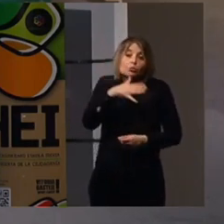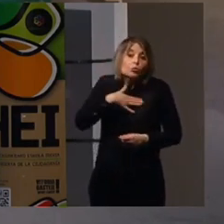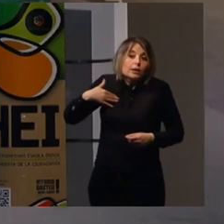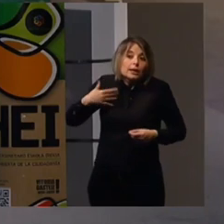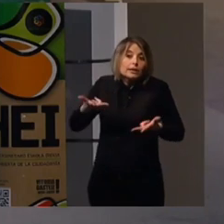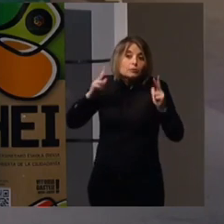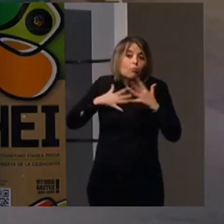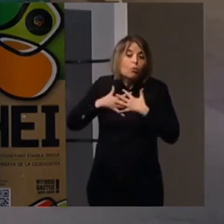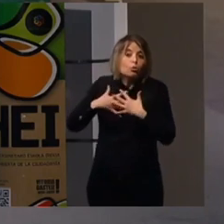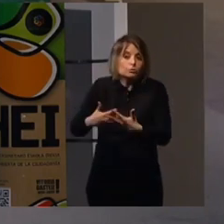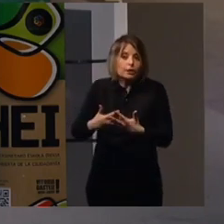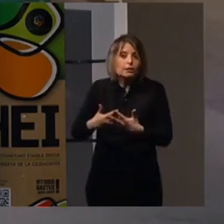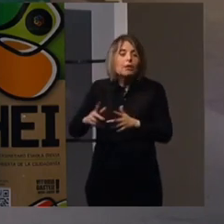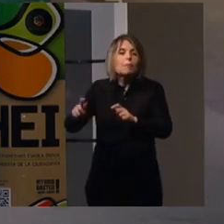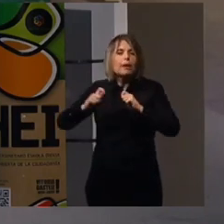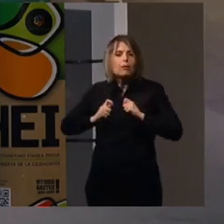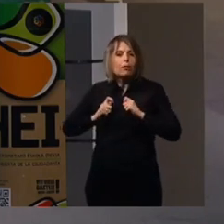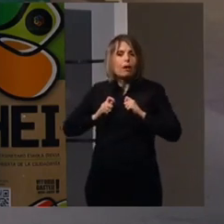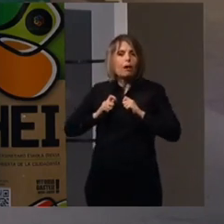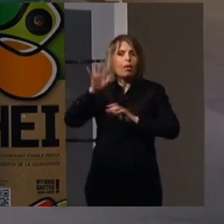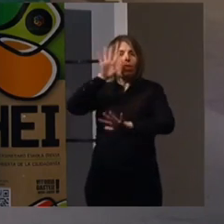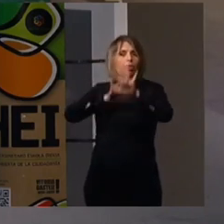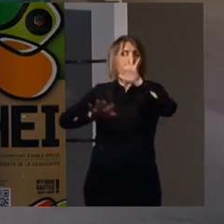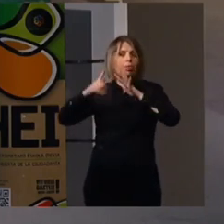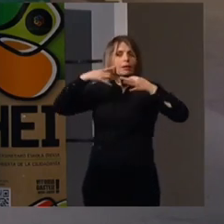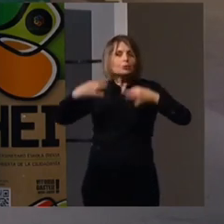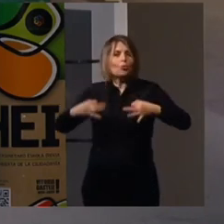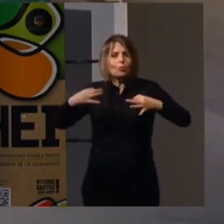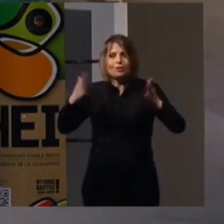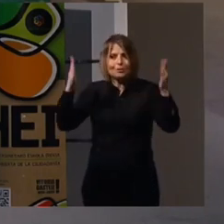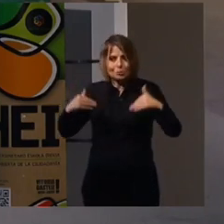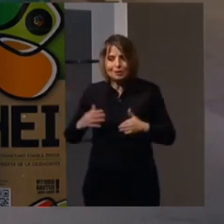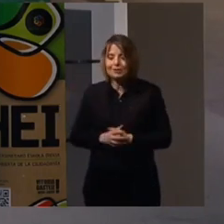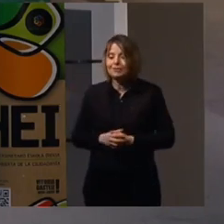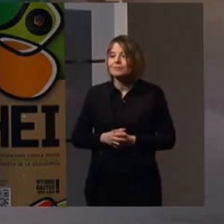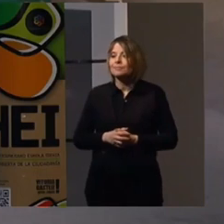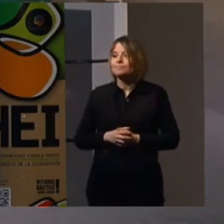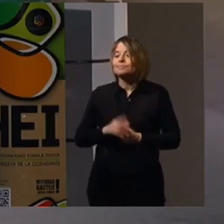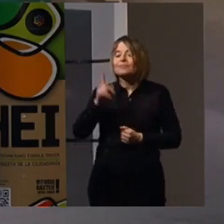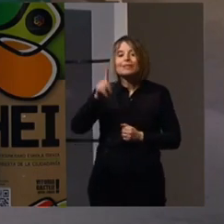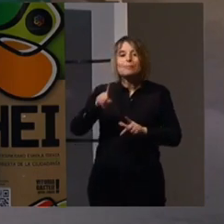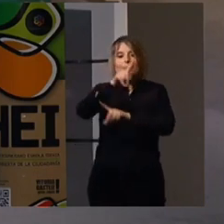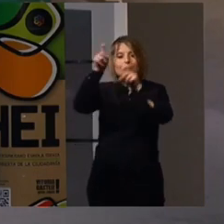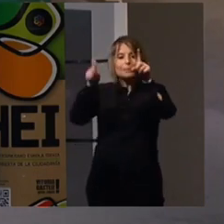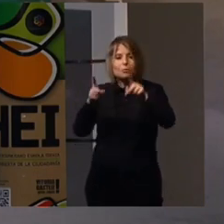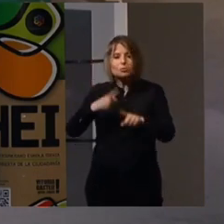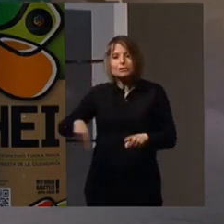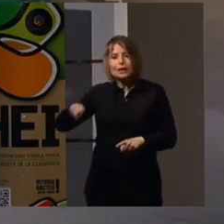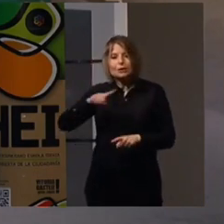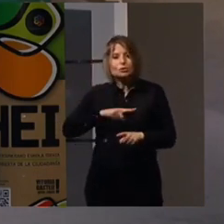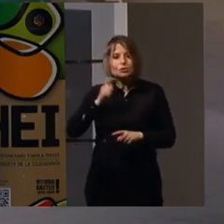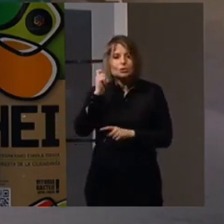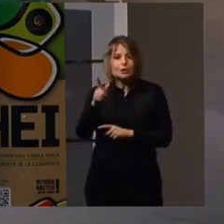quieres, pero también puede generar mucha incertidumbre y mucha inseguridad, ¿vale? Otra pregunta que hacemos, que para nosotros es como